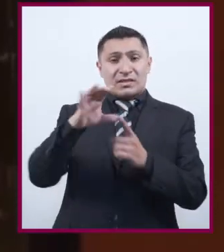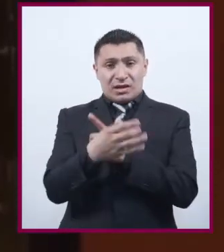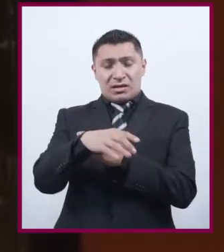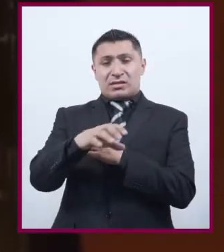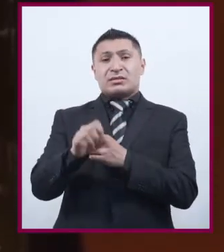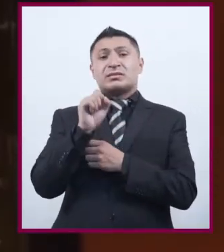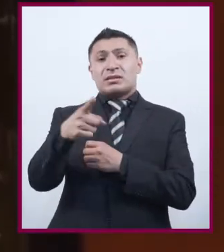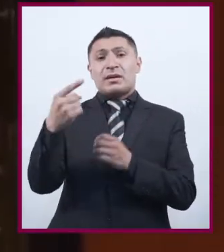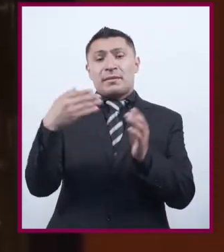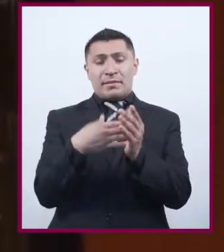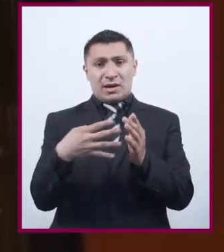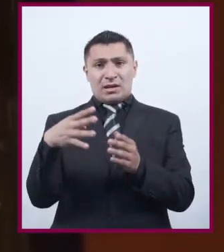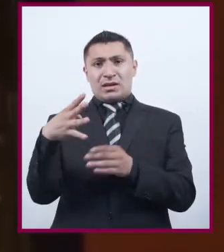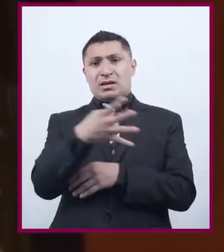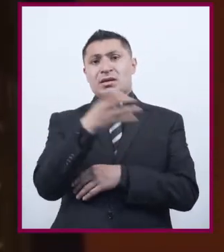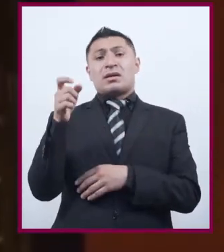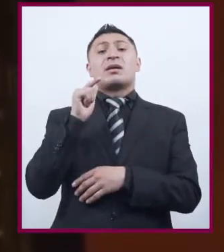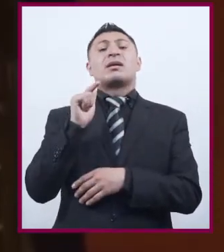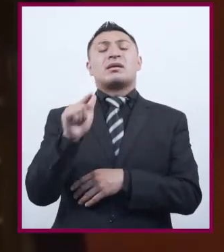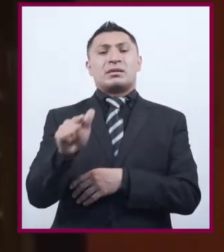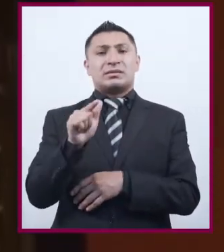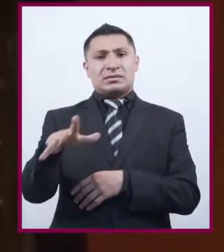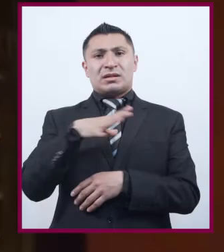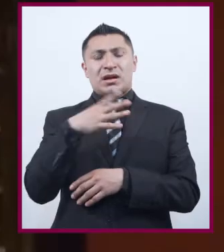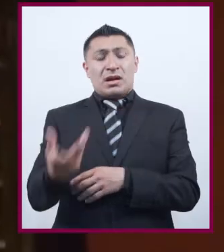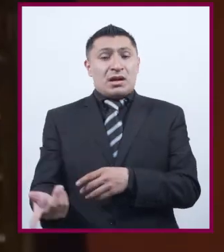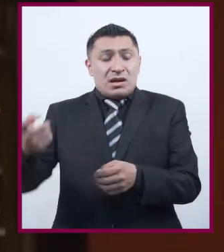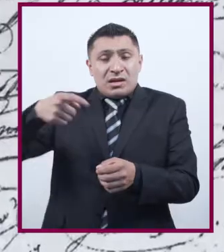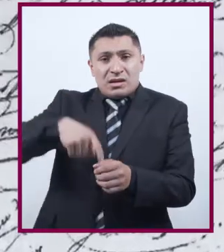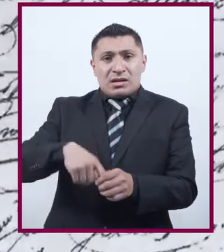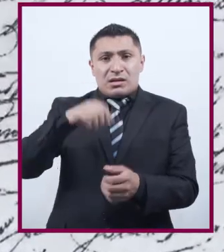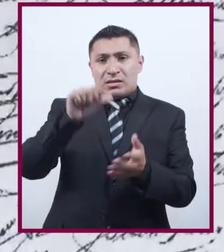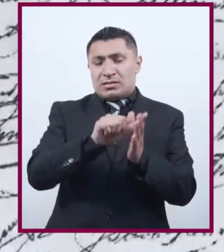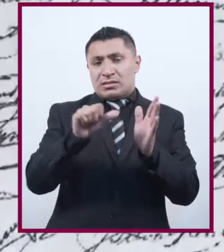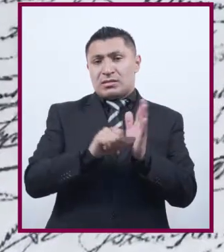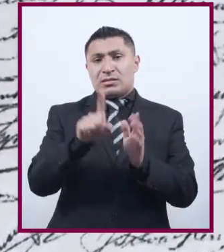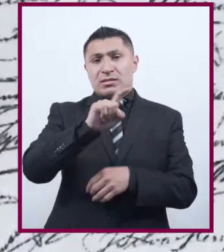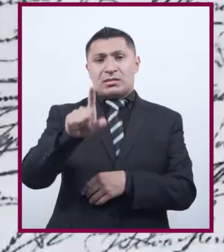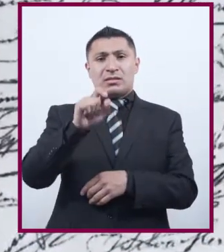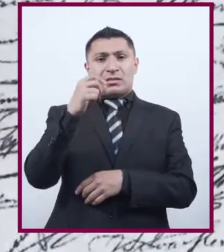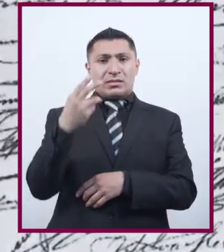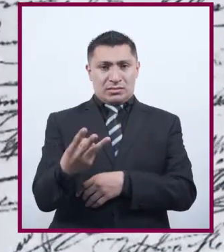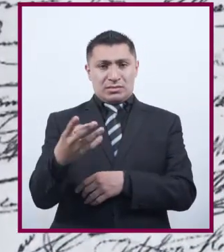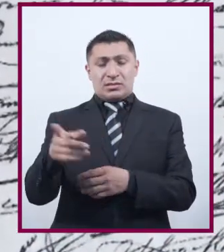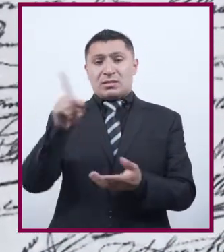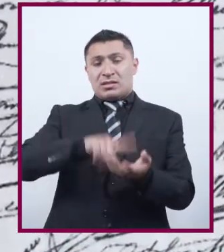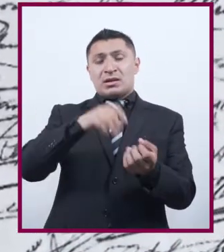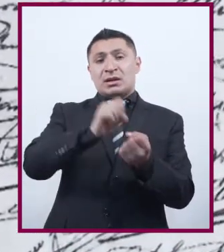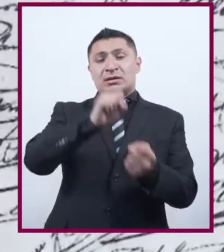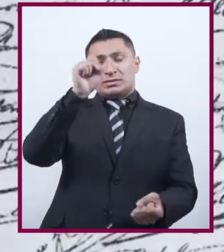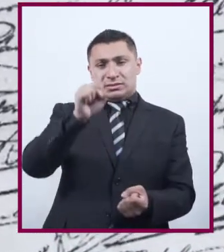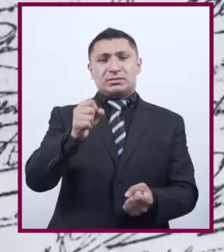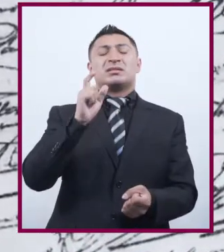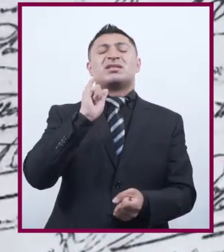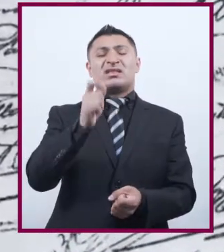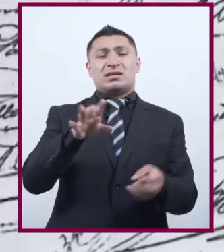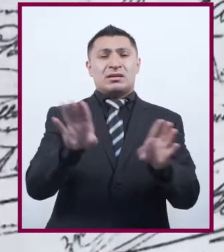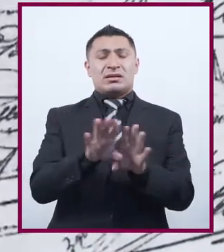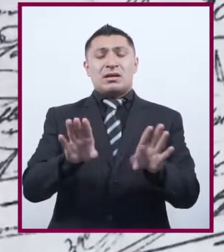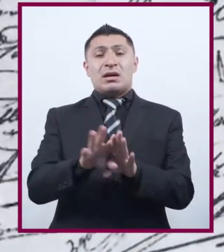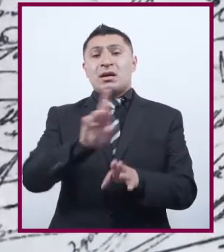el Congreso Constituyente de 1917 se incorporó el artículo 123 a la Carta